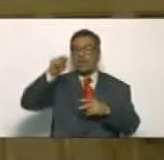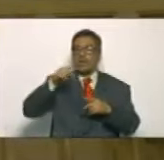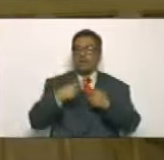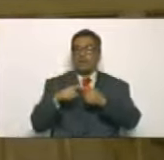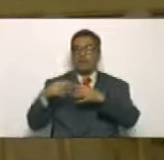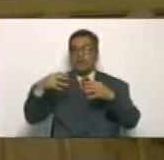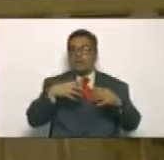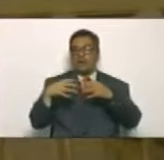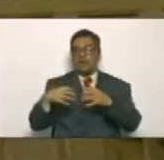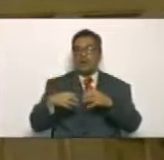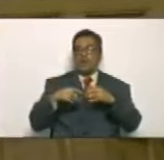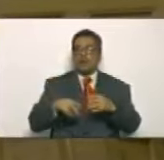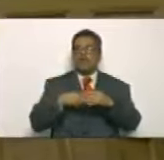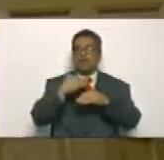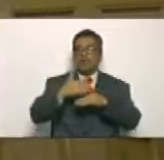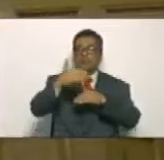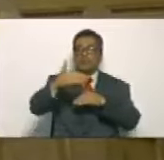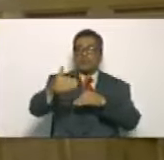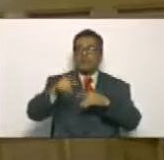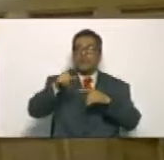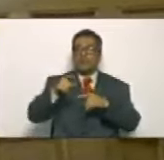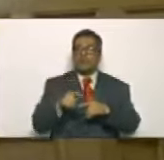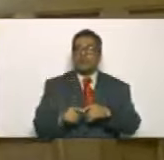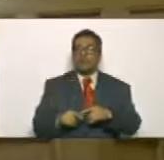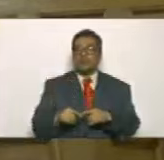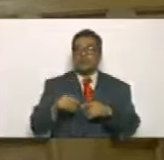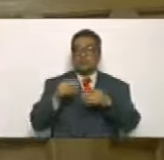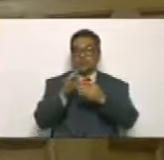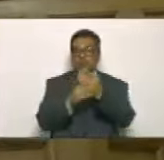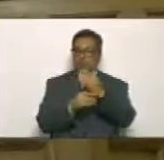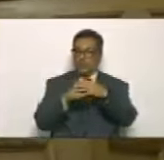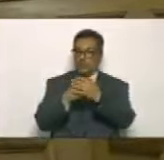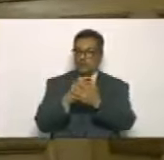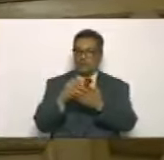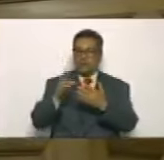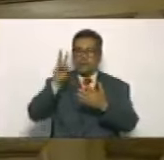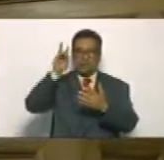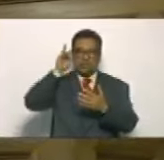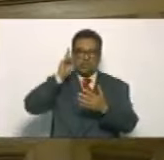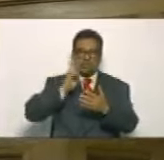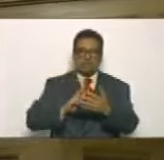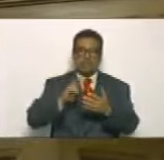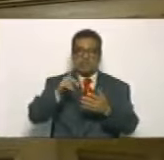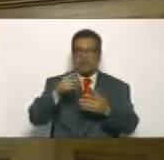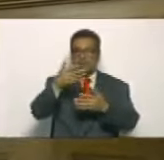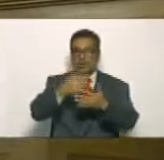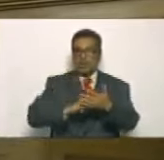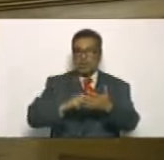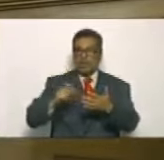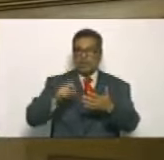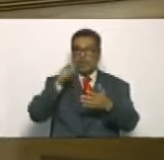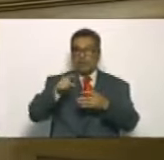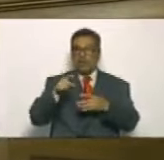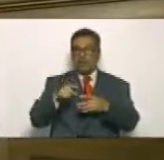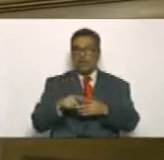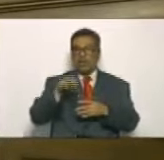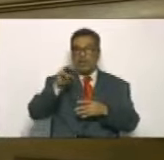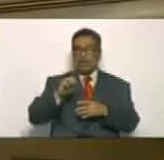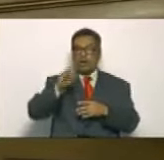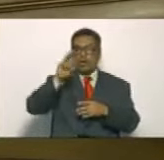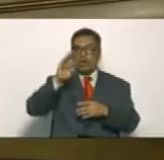distintas batallas que llevó adelante, pero ensució sus manos al recibir cartas de este general